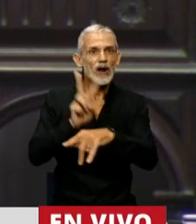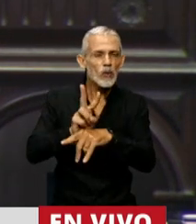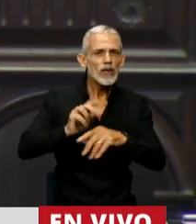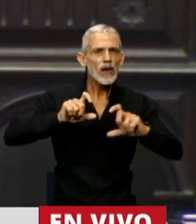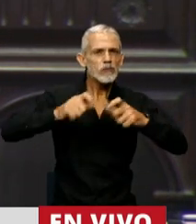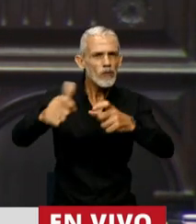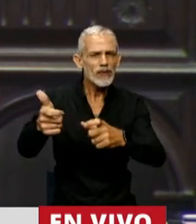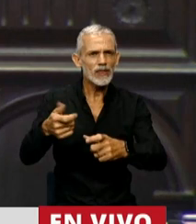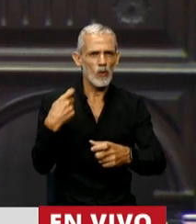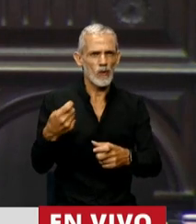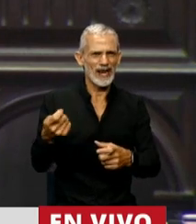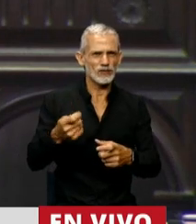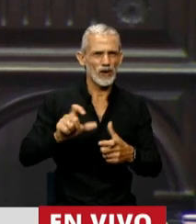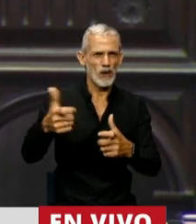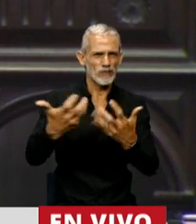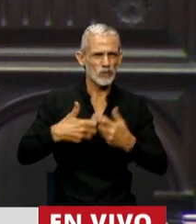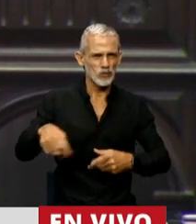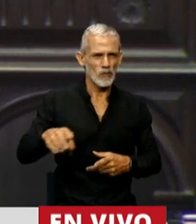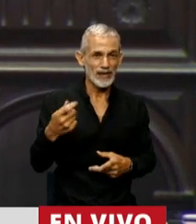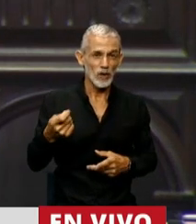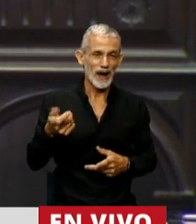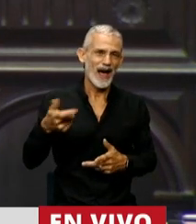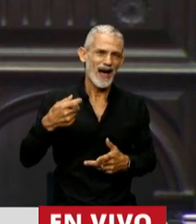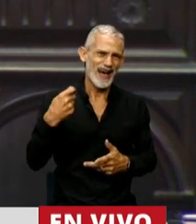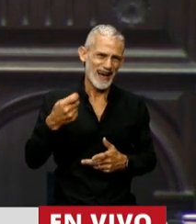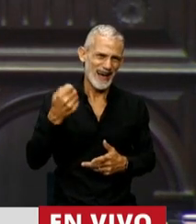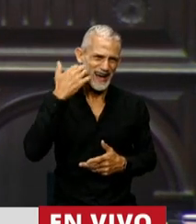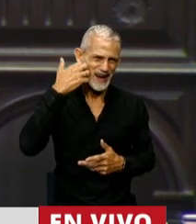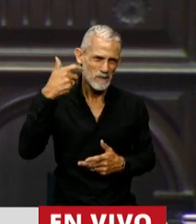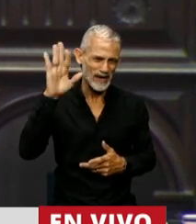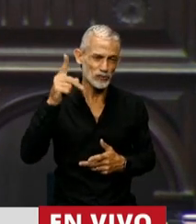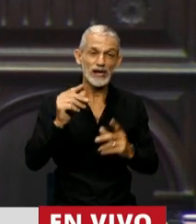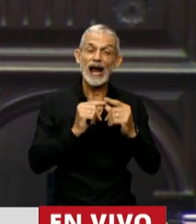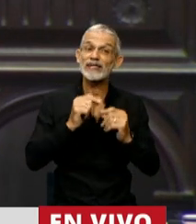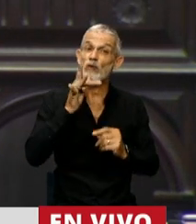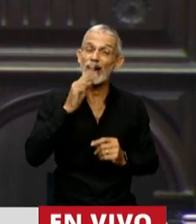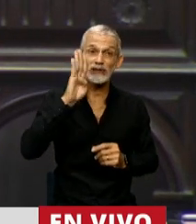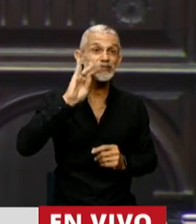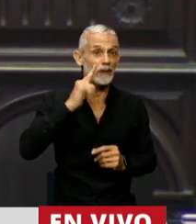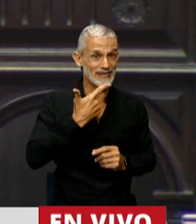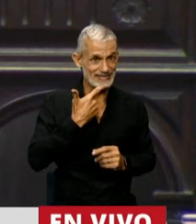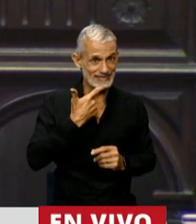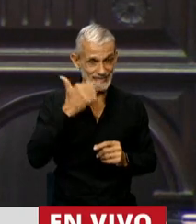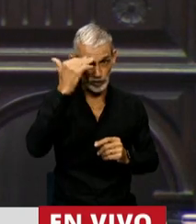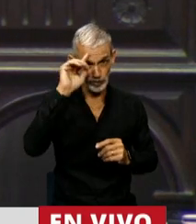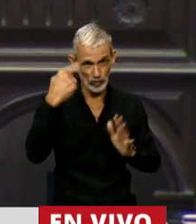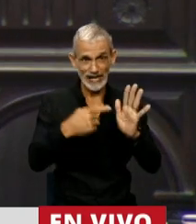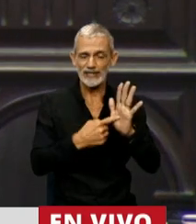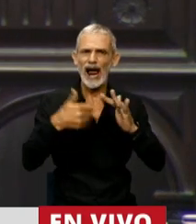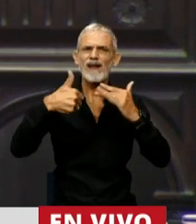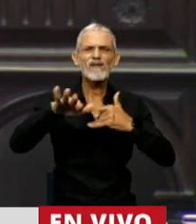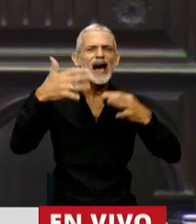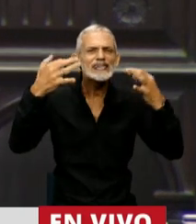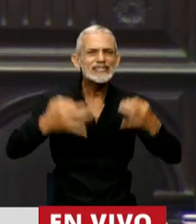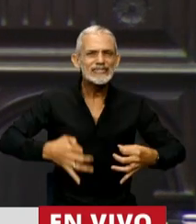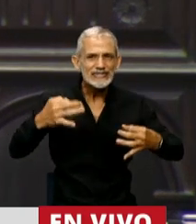movilidad jubilatoria para los abuelos de nuestro país en el artículo 14 bis. Va a provocar seguramente